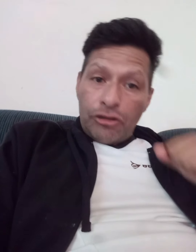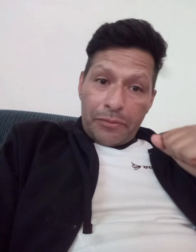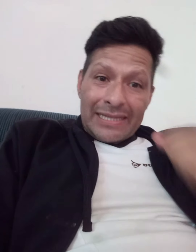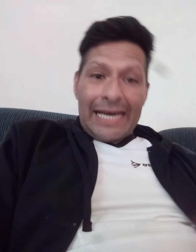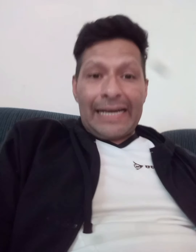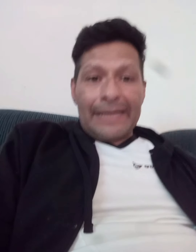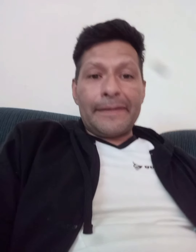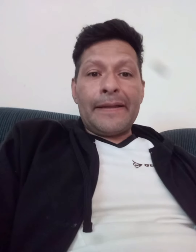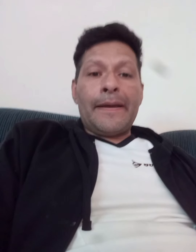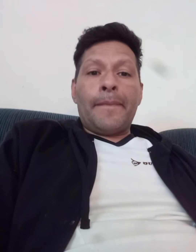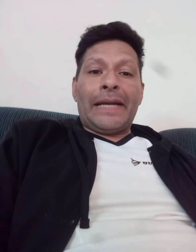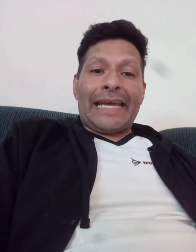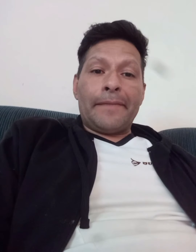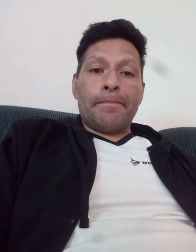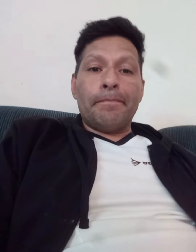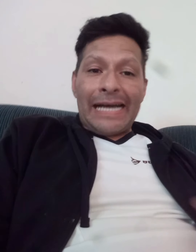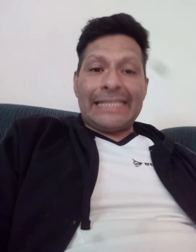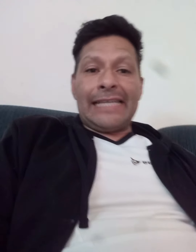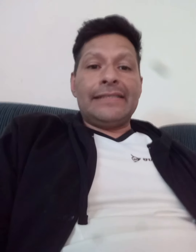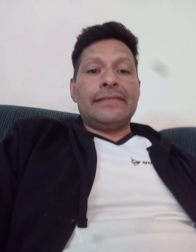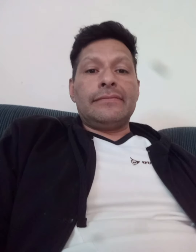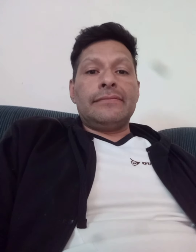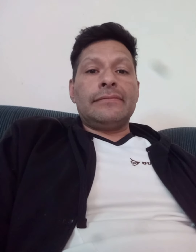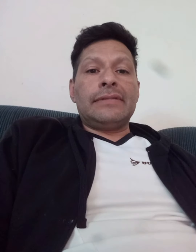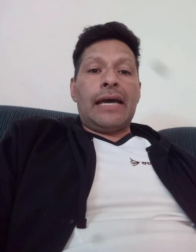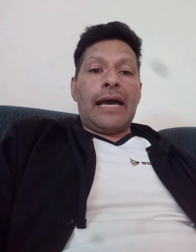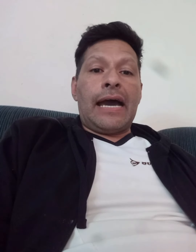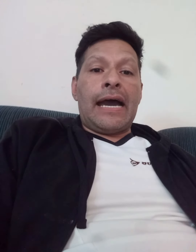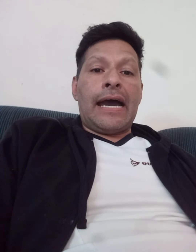los quiero invitar para que vayan